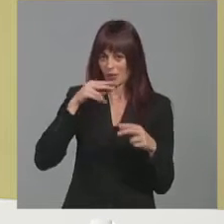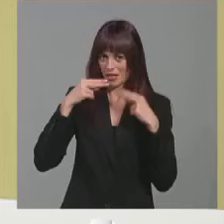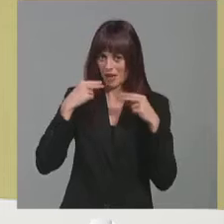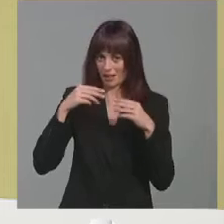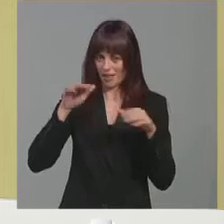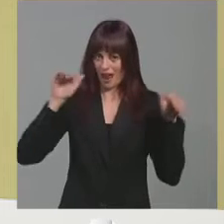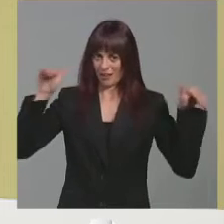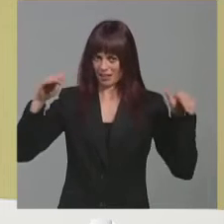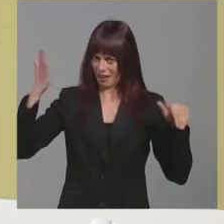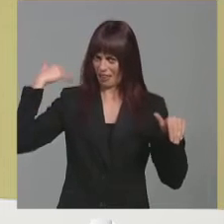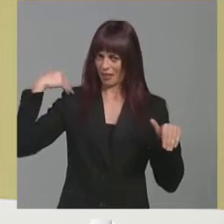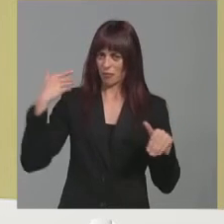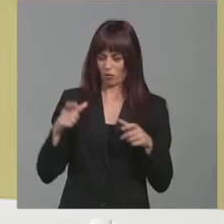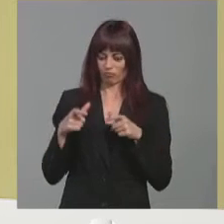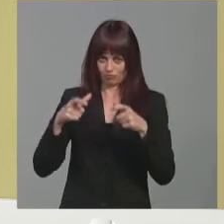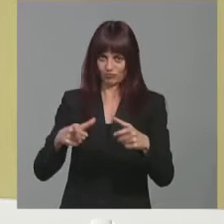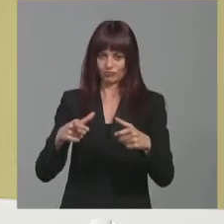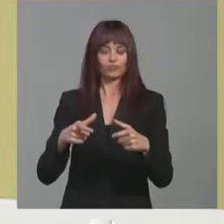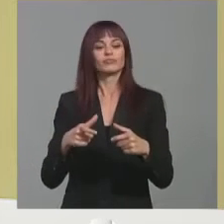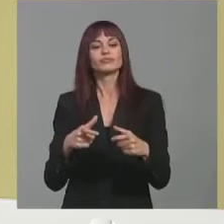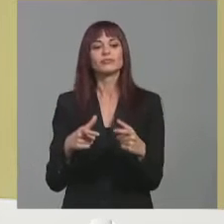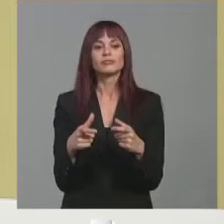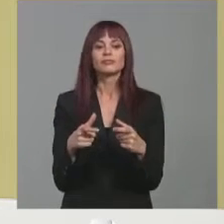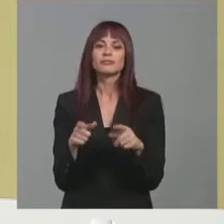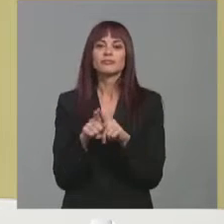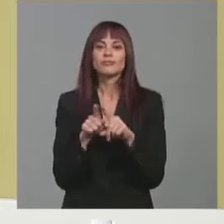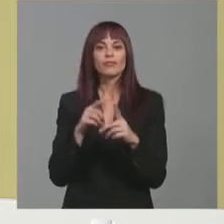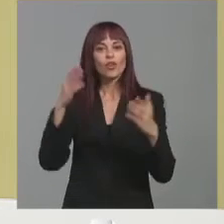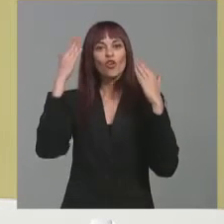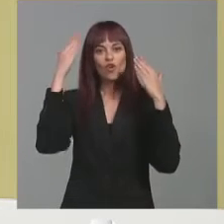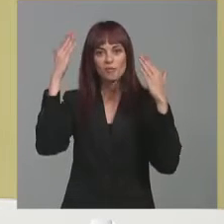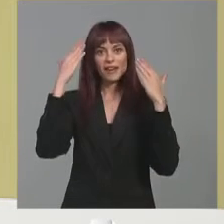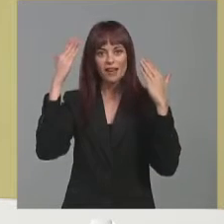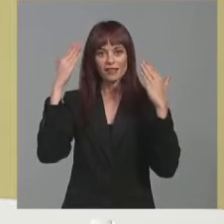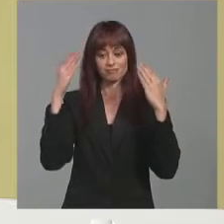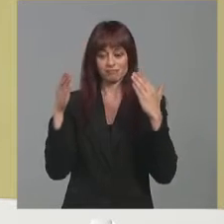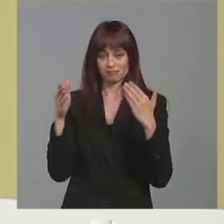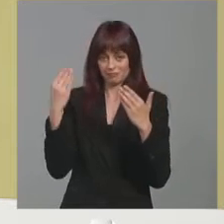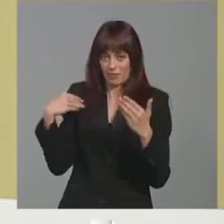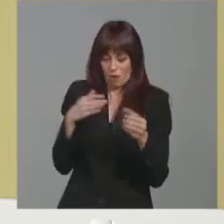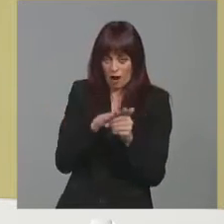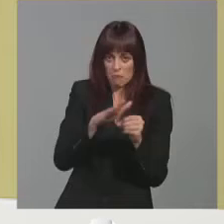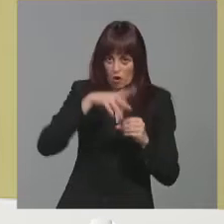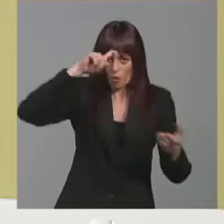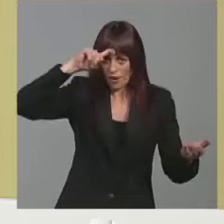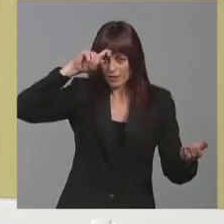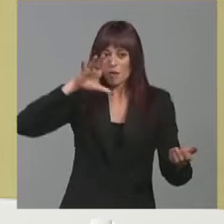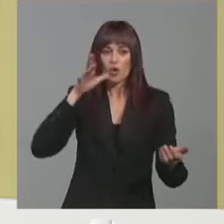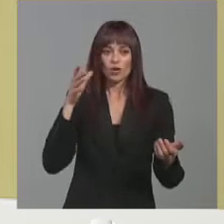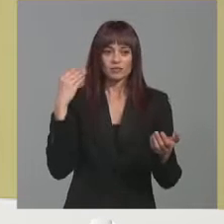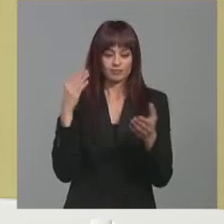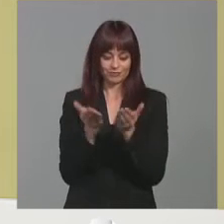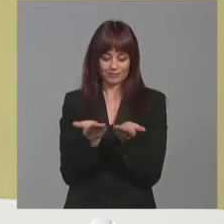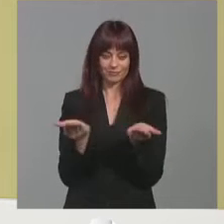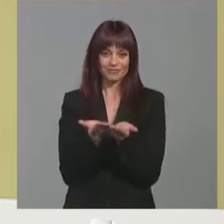alcantarilla desde hace ya algún tiempo que la introdujimos como un homenaje a la huerta porque sobre esa base de ojaldre